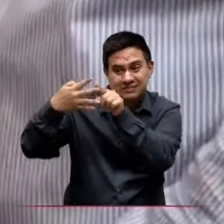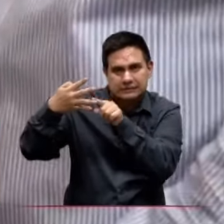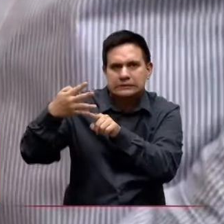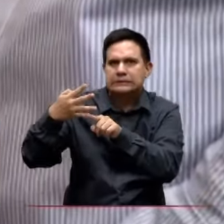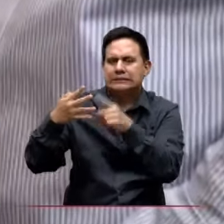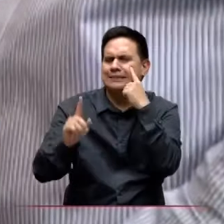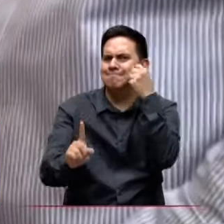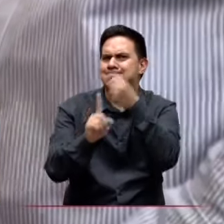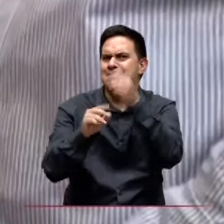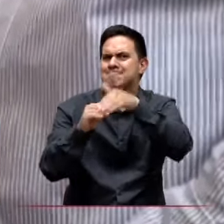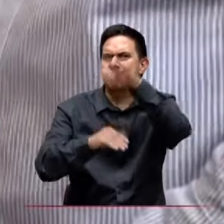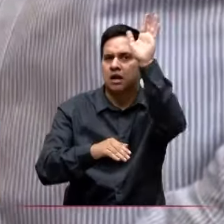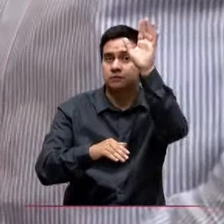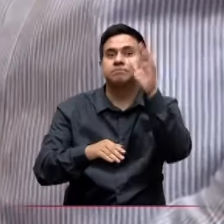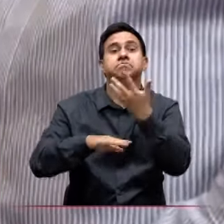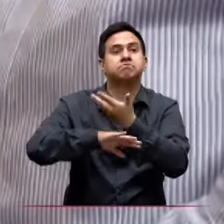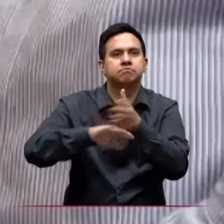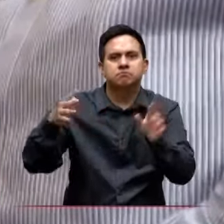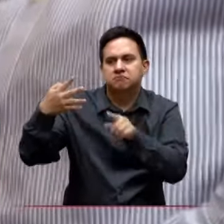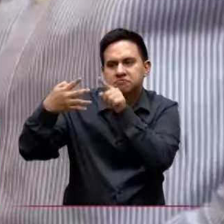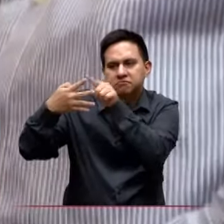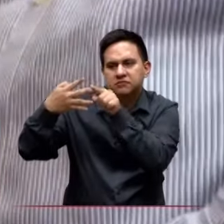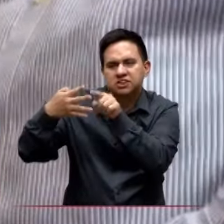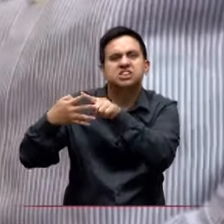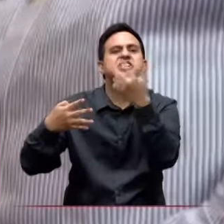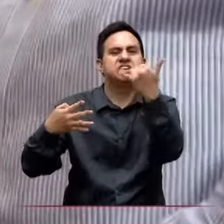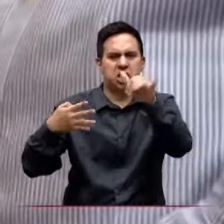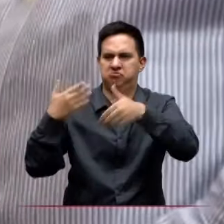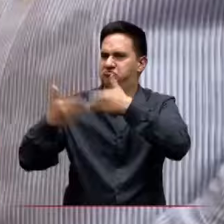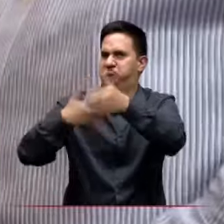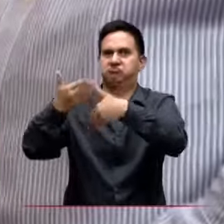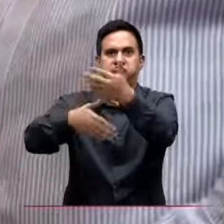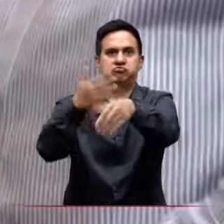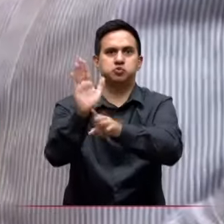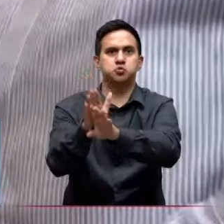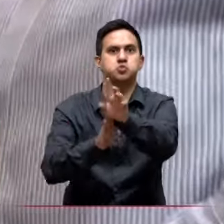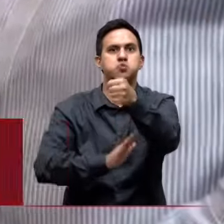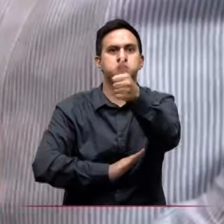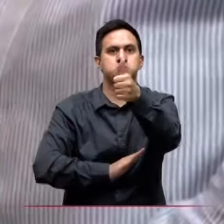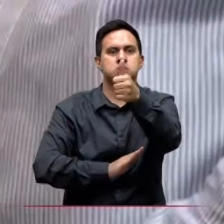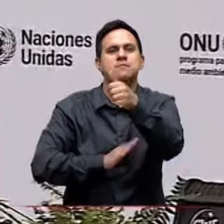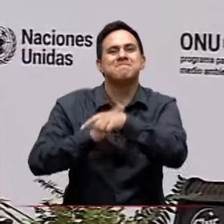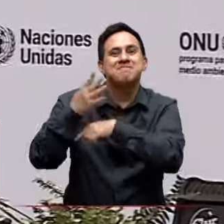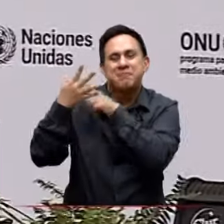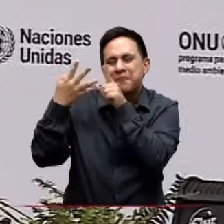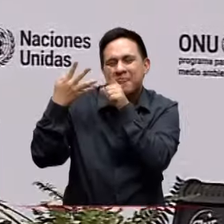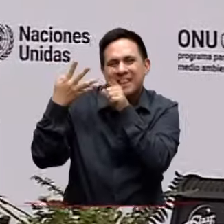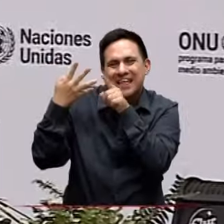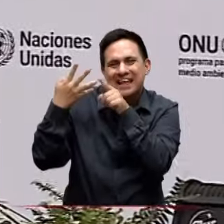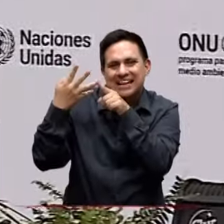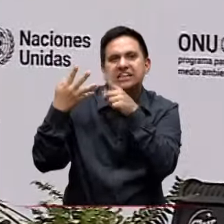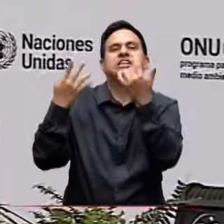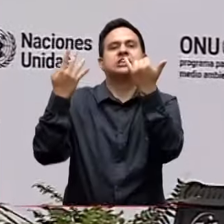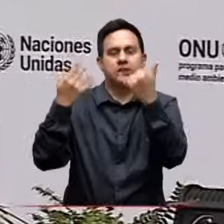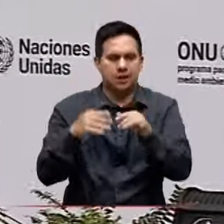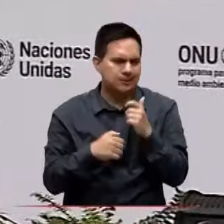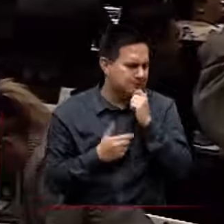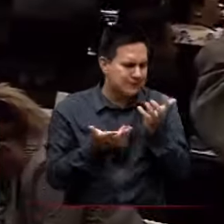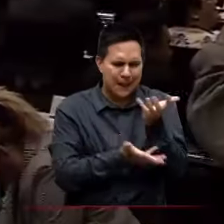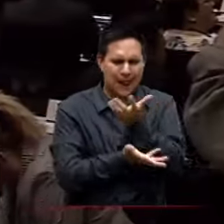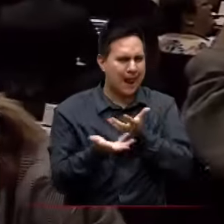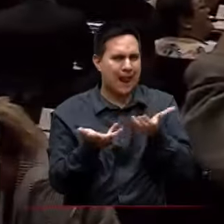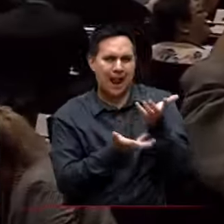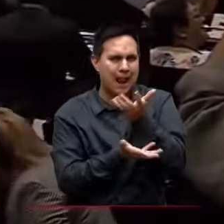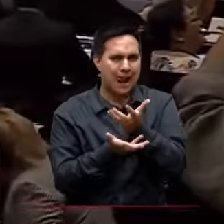lo menos 2 de ellos van avanzados de forma importante y uno de ellos ha encontrado ya los caminos importantes